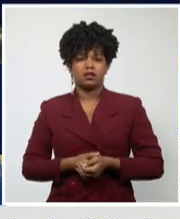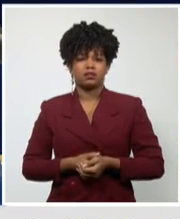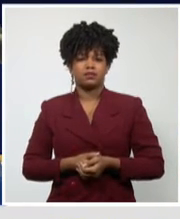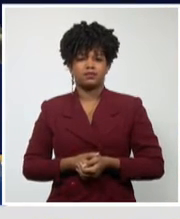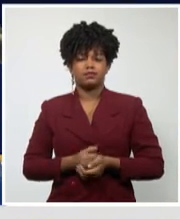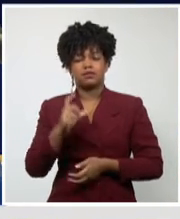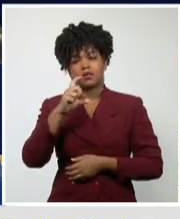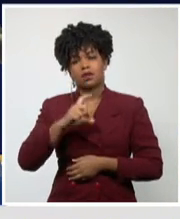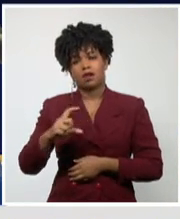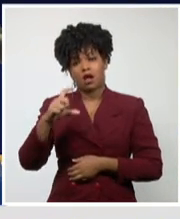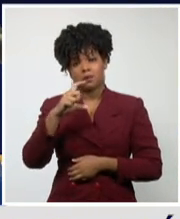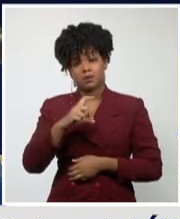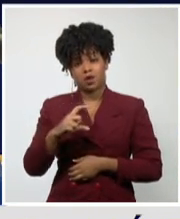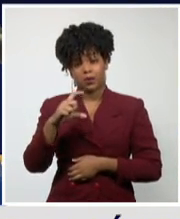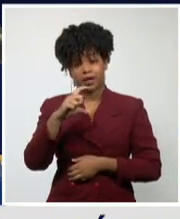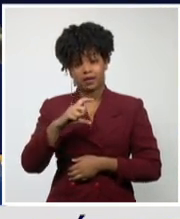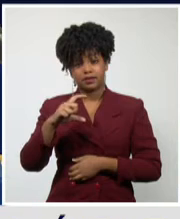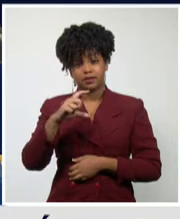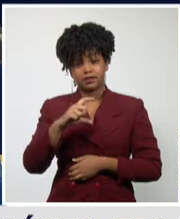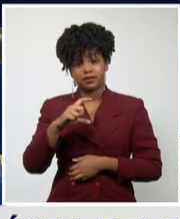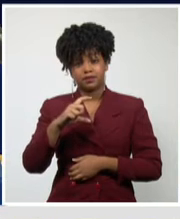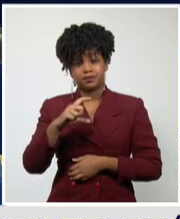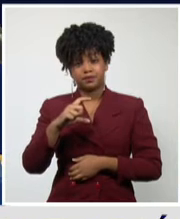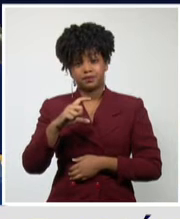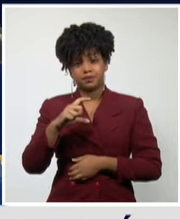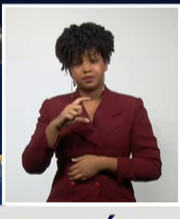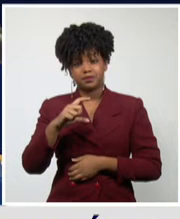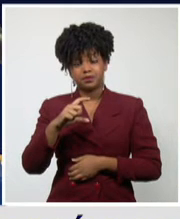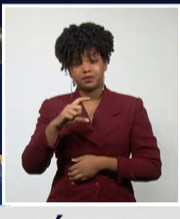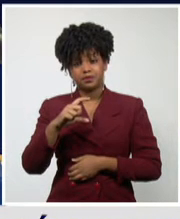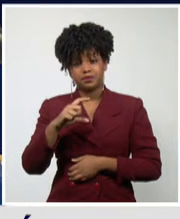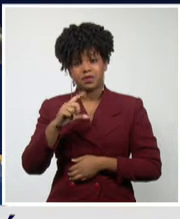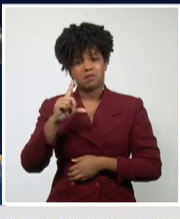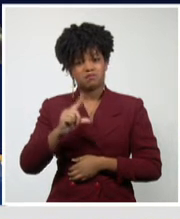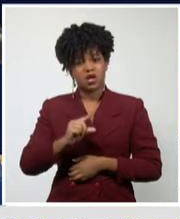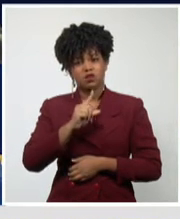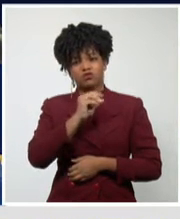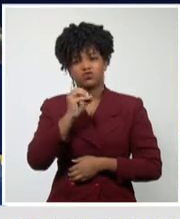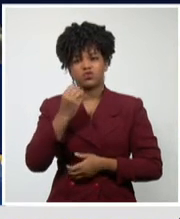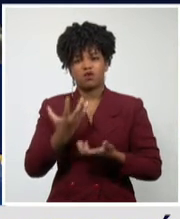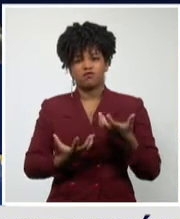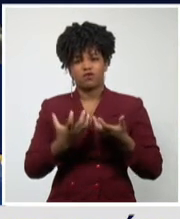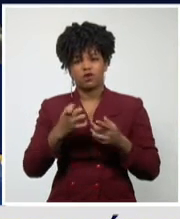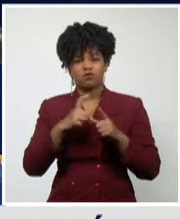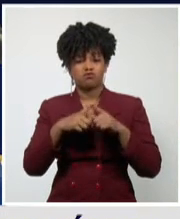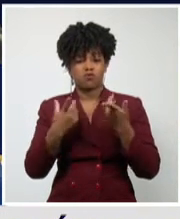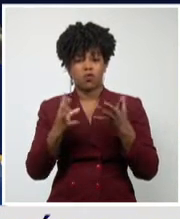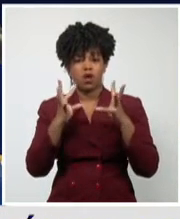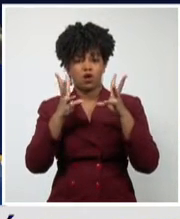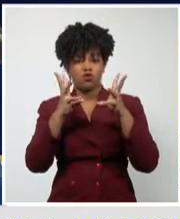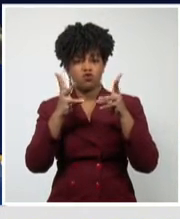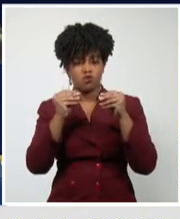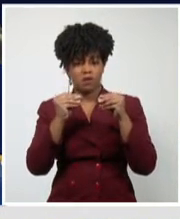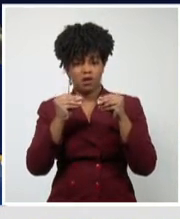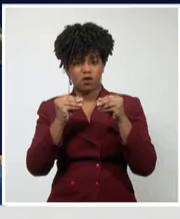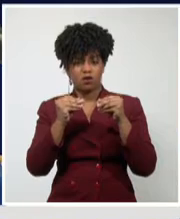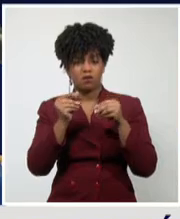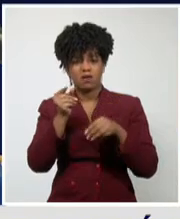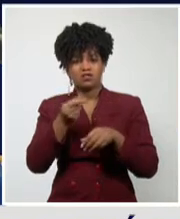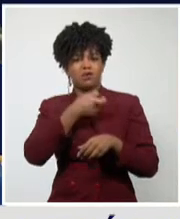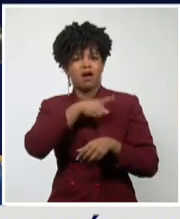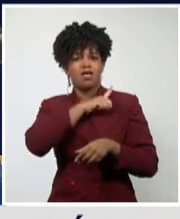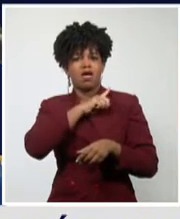Camagüey desplazó a Cienfuegos, teniendo en cuenta el número de casos que se confirmaron en el día de